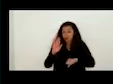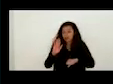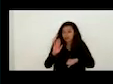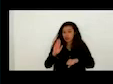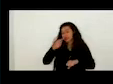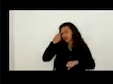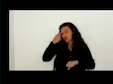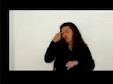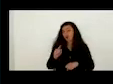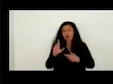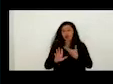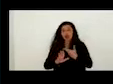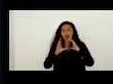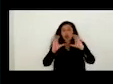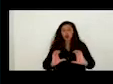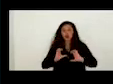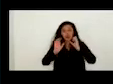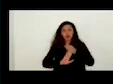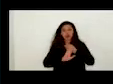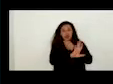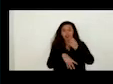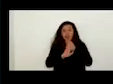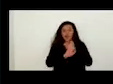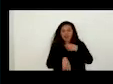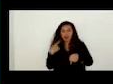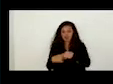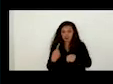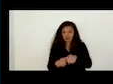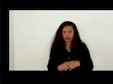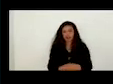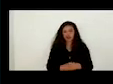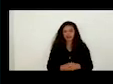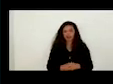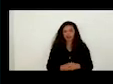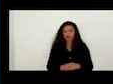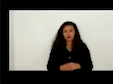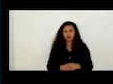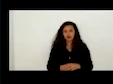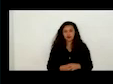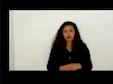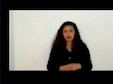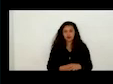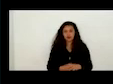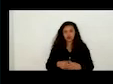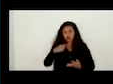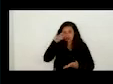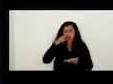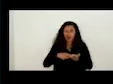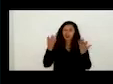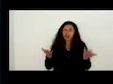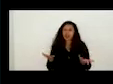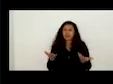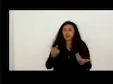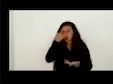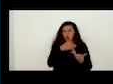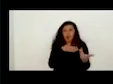de prevención, para prevenir enfermedades. Hoy en día, y creo que se puso mucho de moda, y